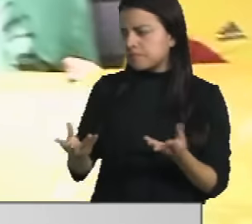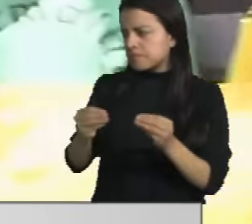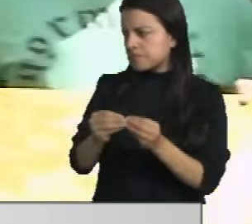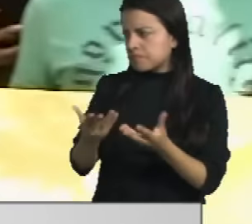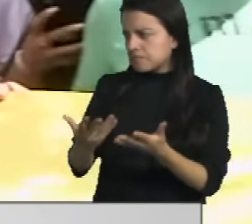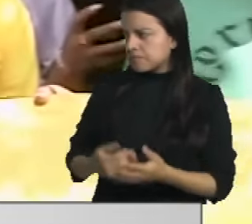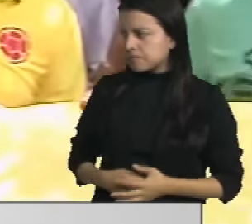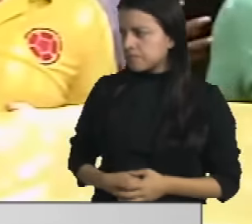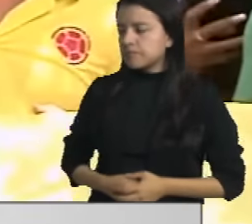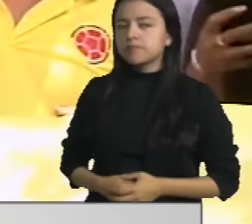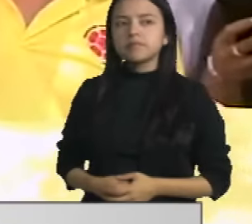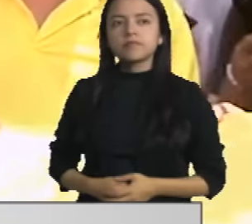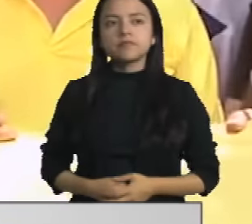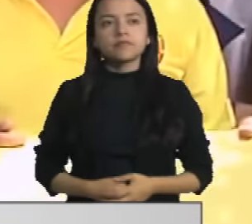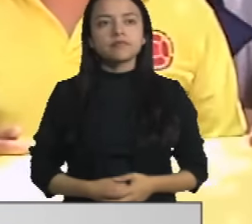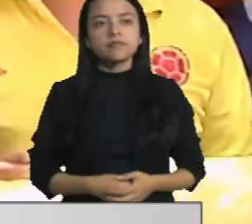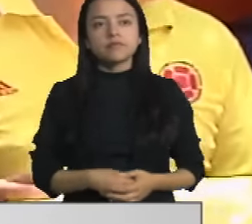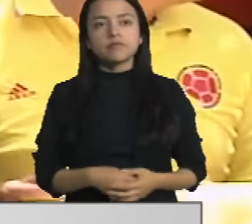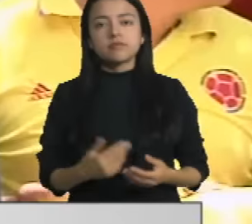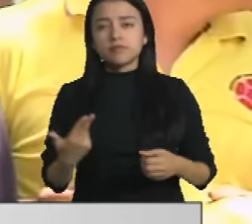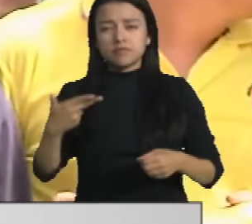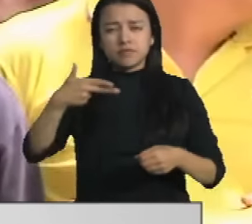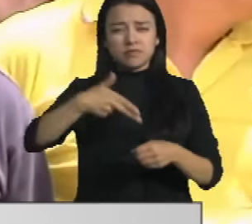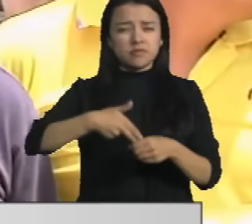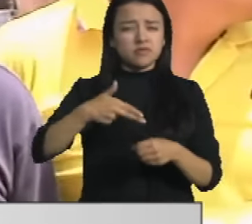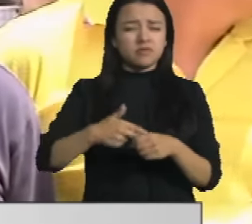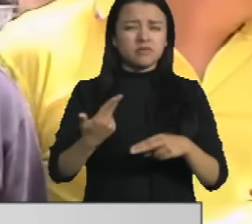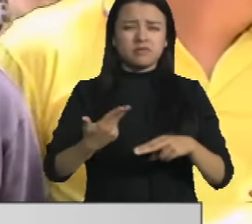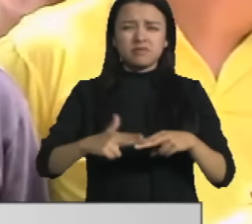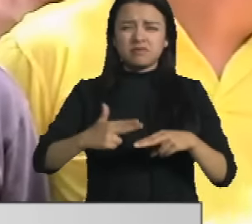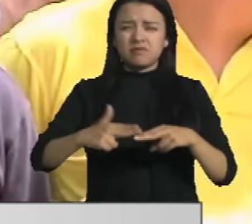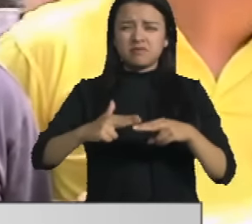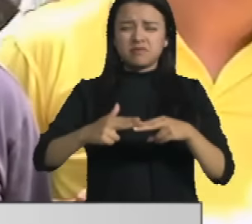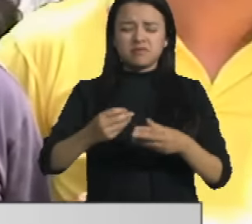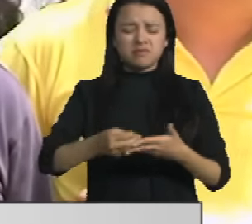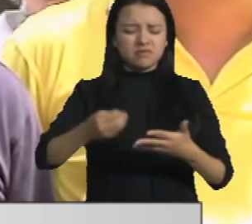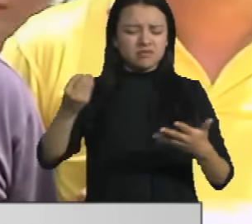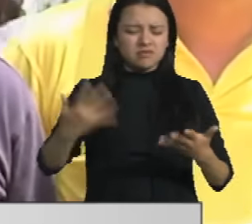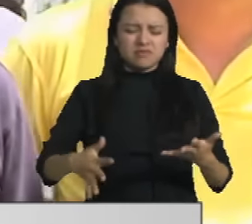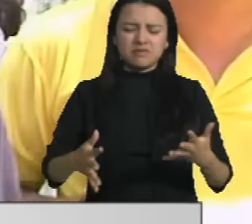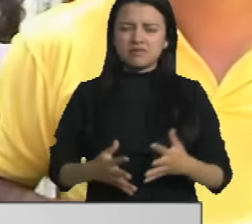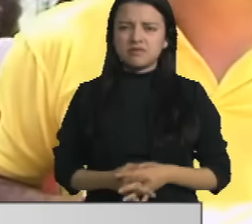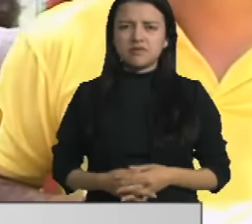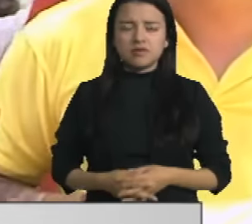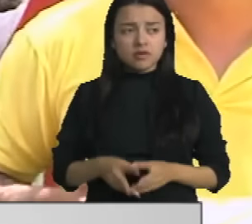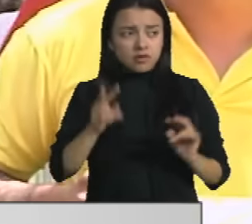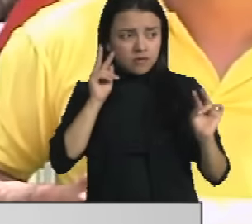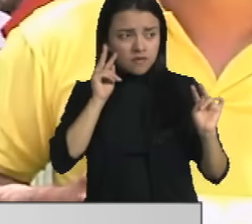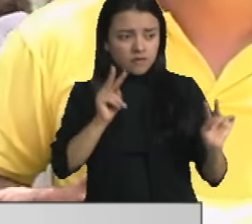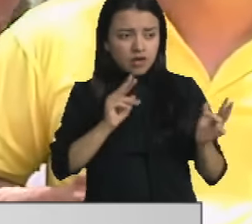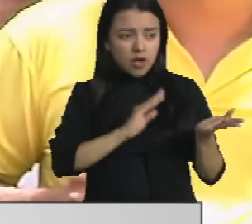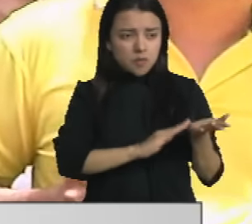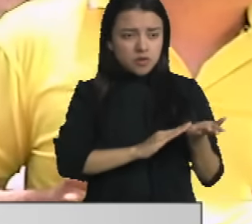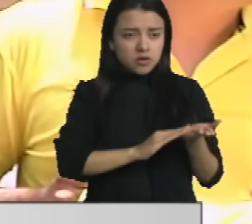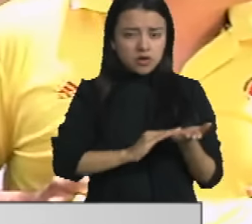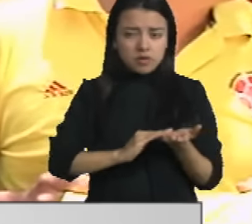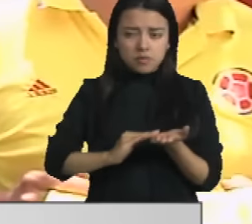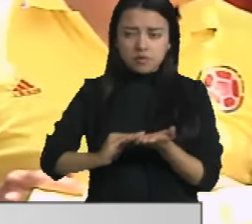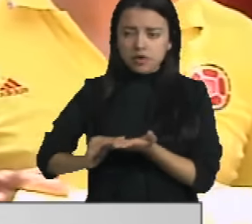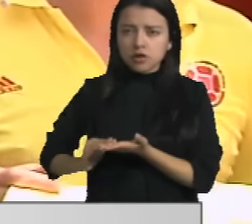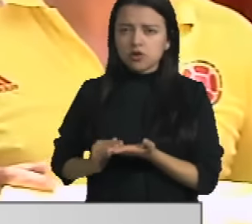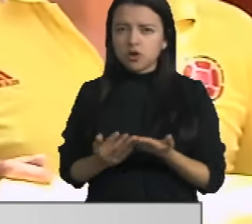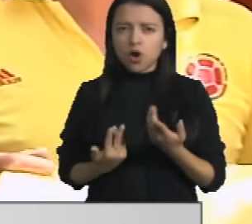movilización. El alza desmesurada de los combustibles. No somos capaces de hacer mantenimiento si tanqueamos con